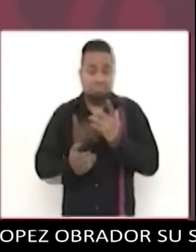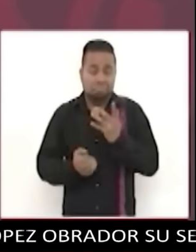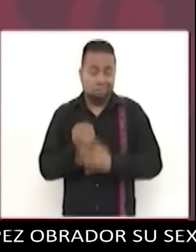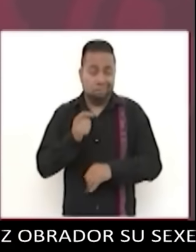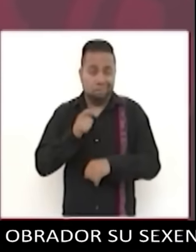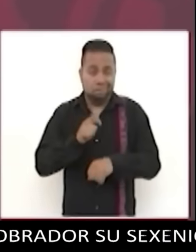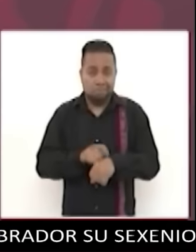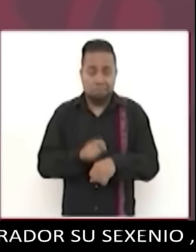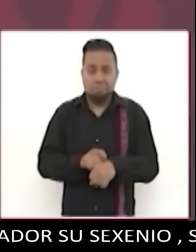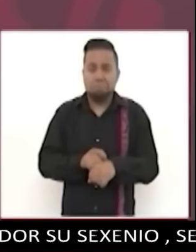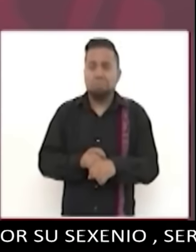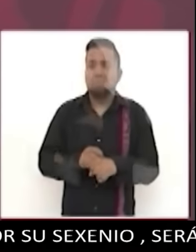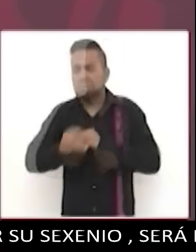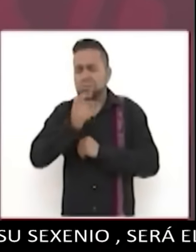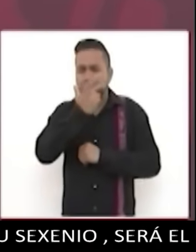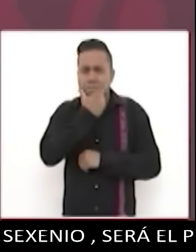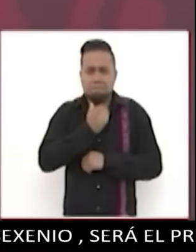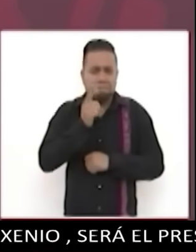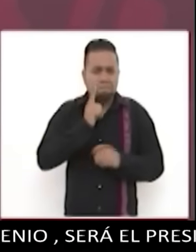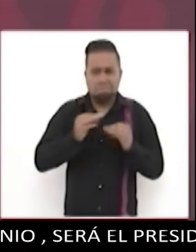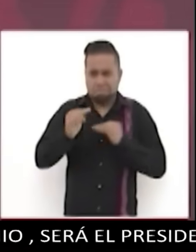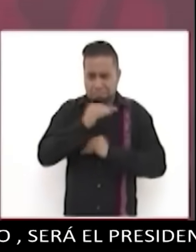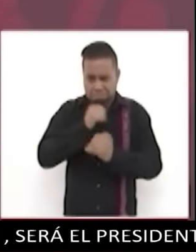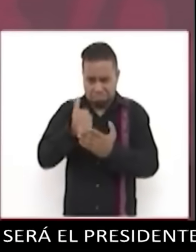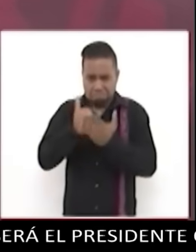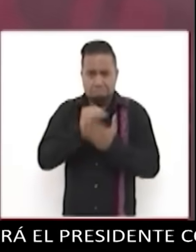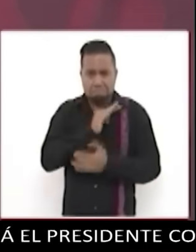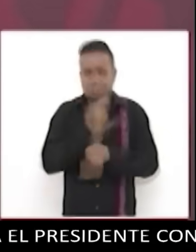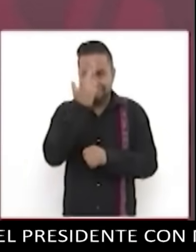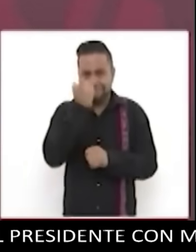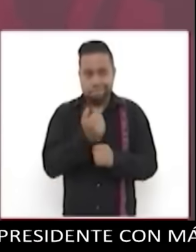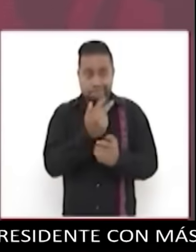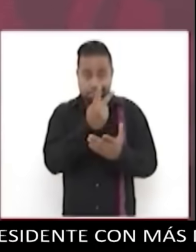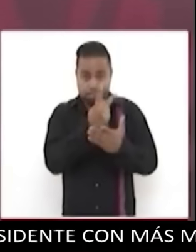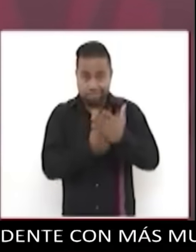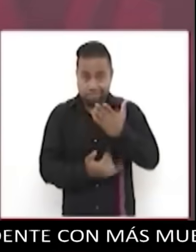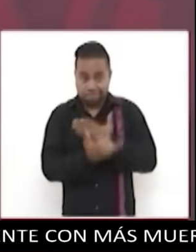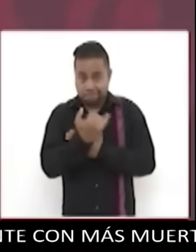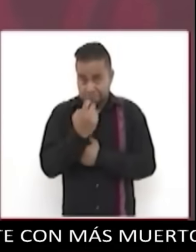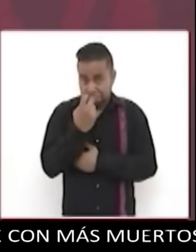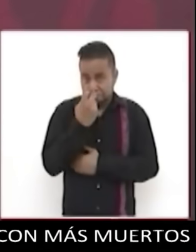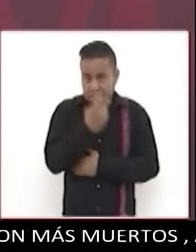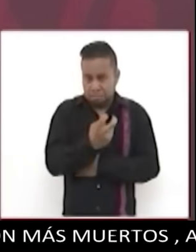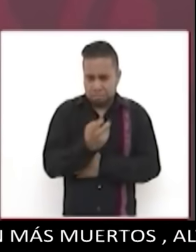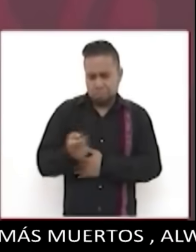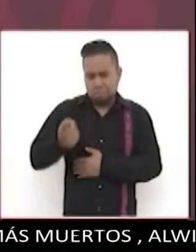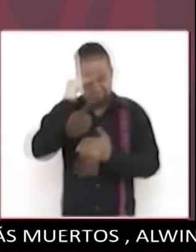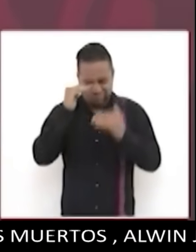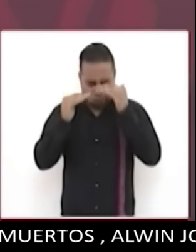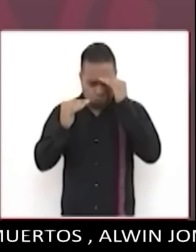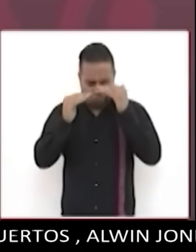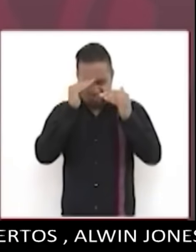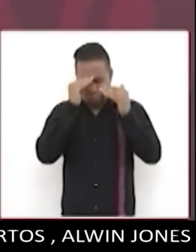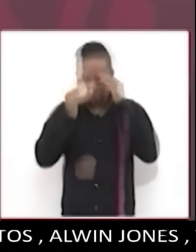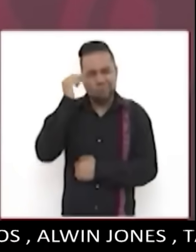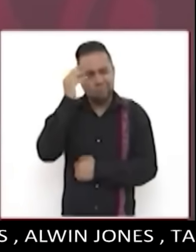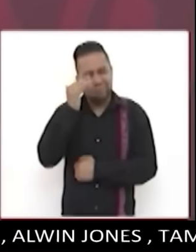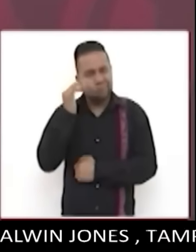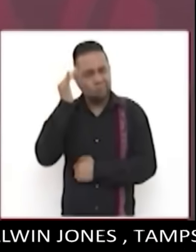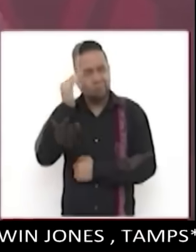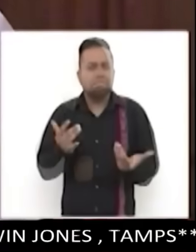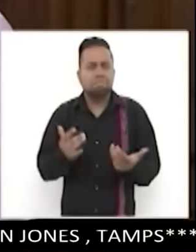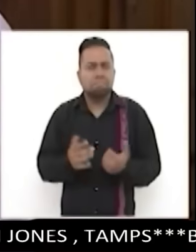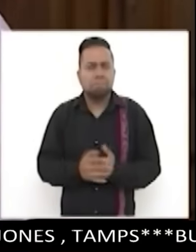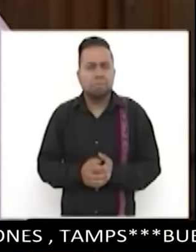todas y de todos nosotros. Porque este proyecto, si lo analizamos bien, ya no es